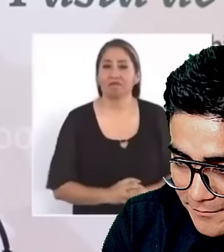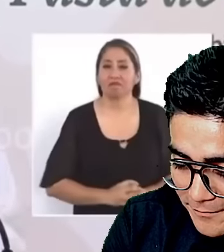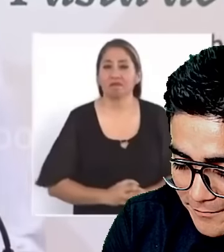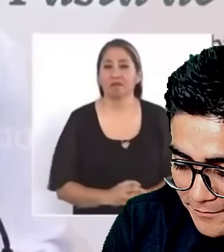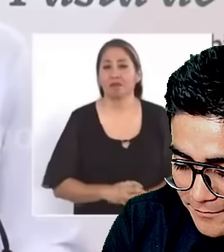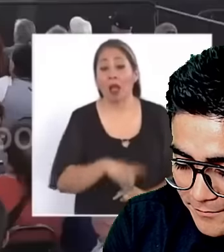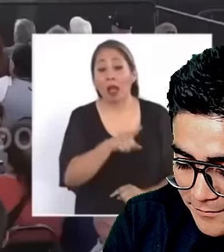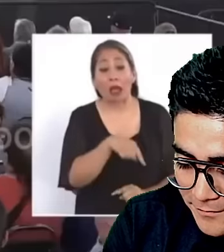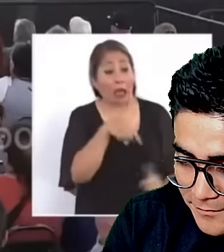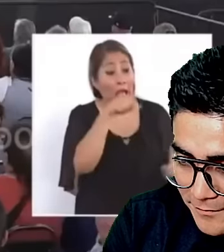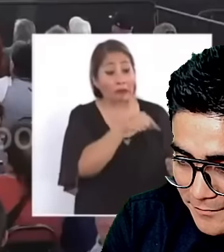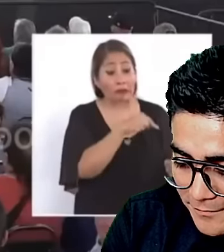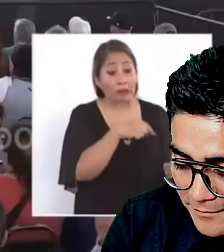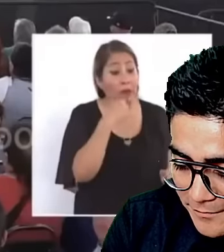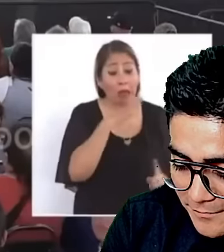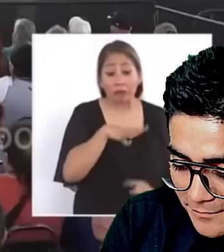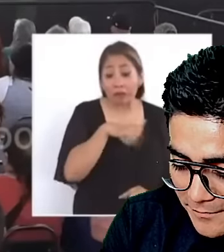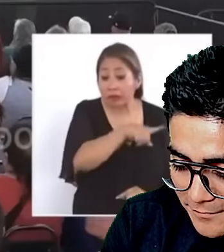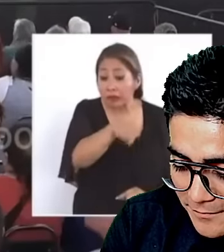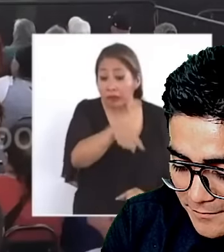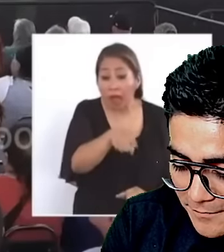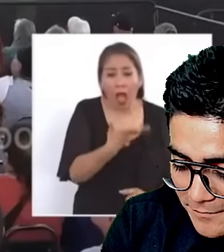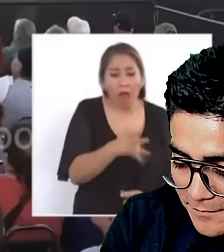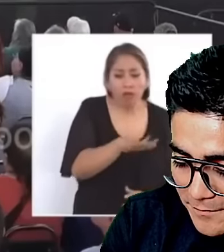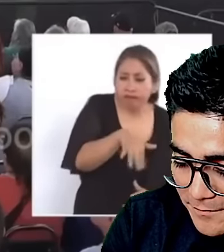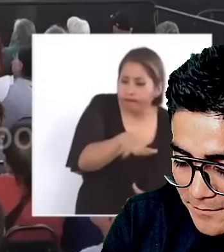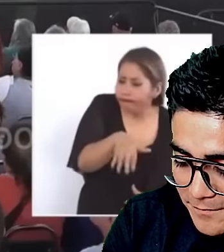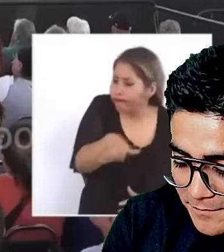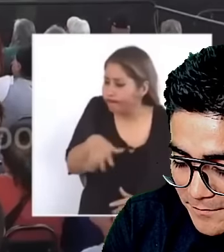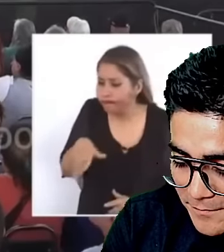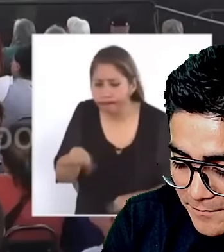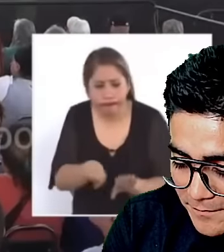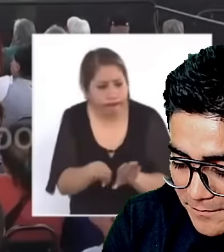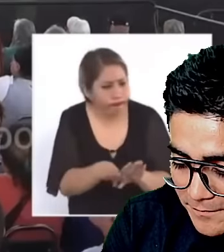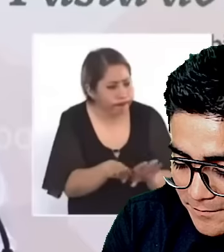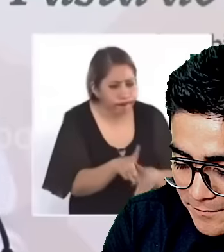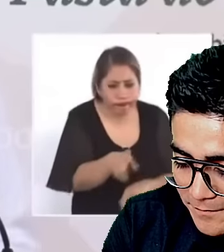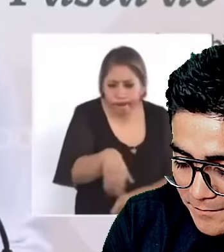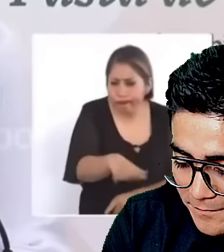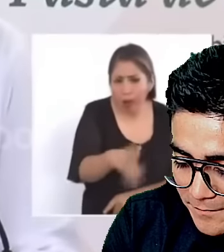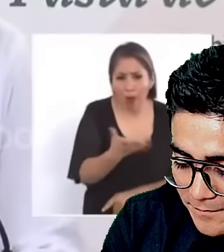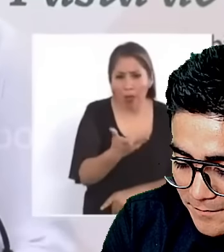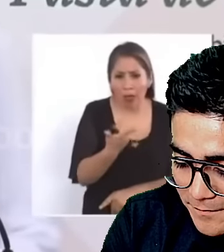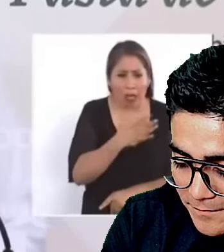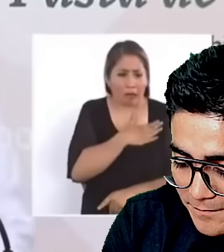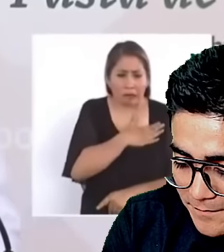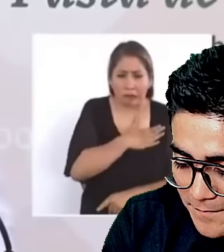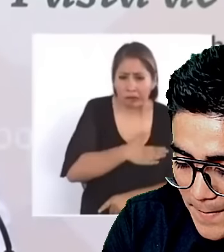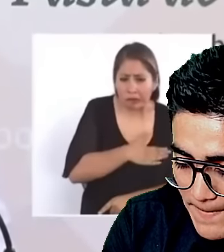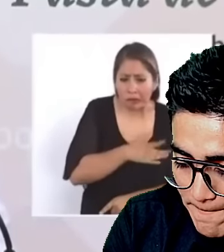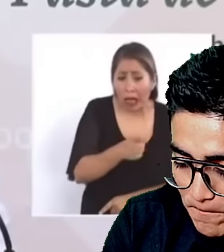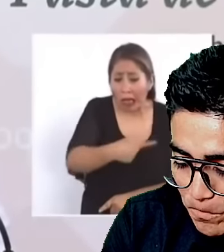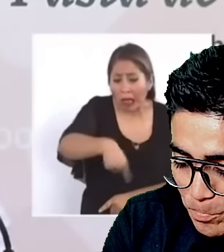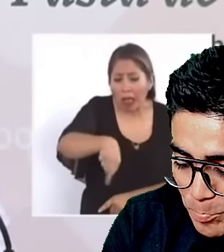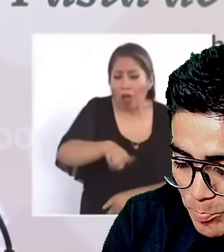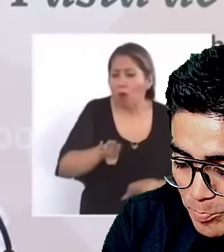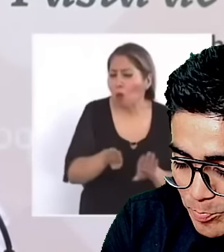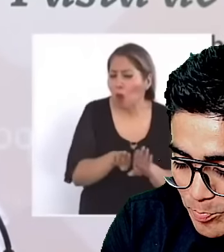en la búsqueda, por su compromiso en la búsqueda de justicia y